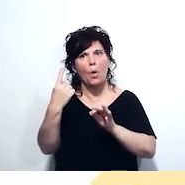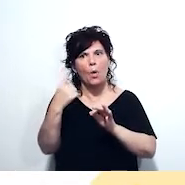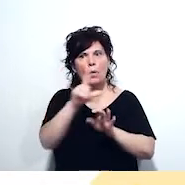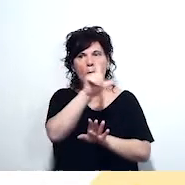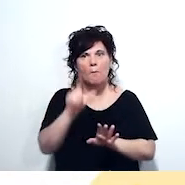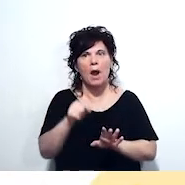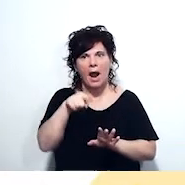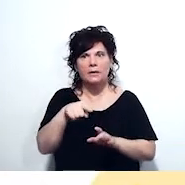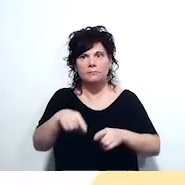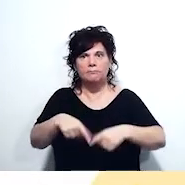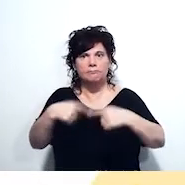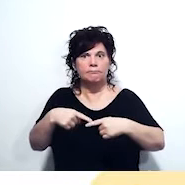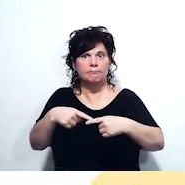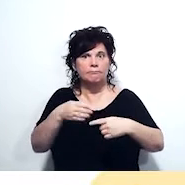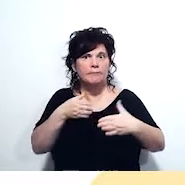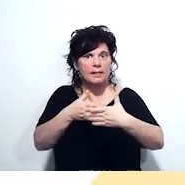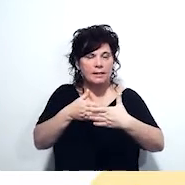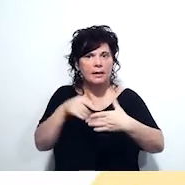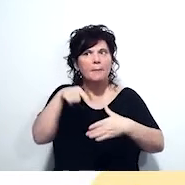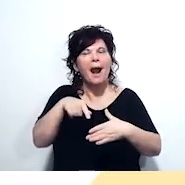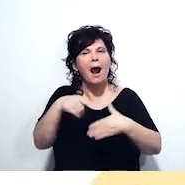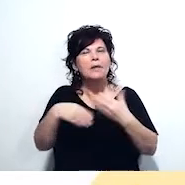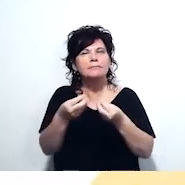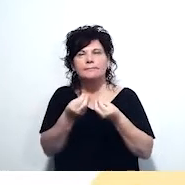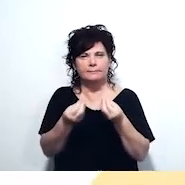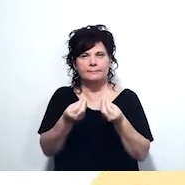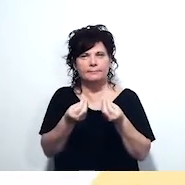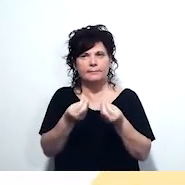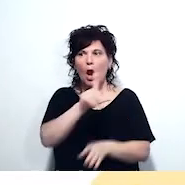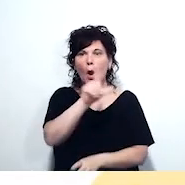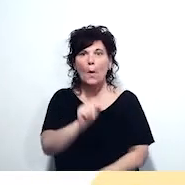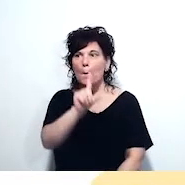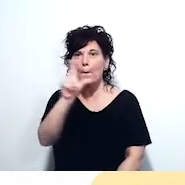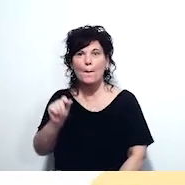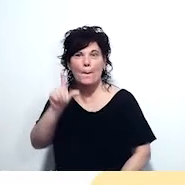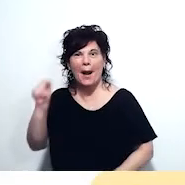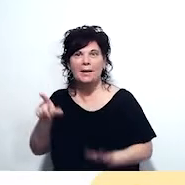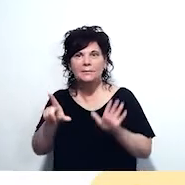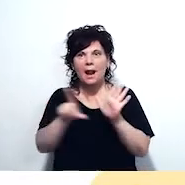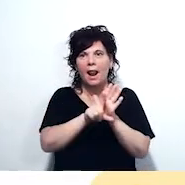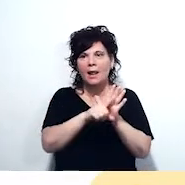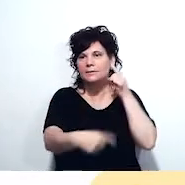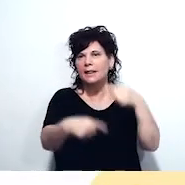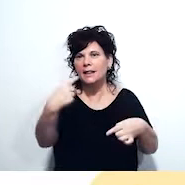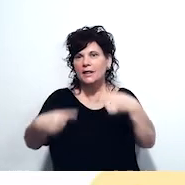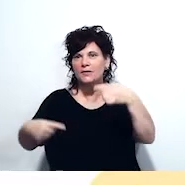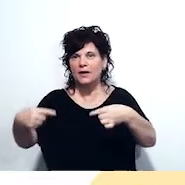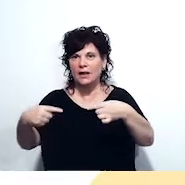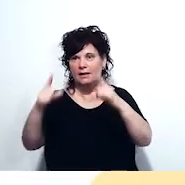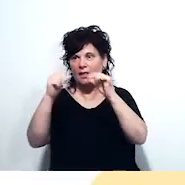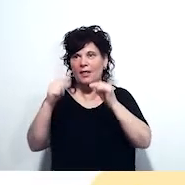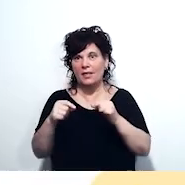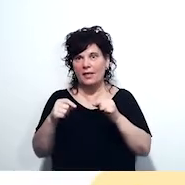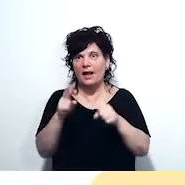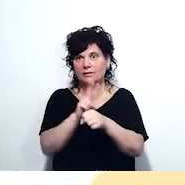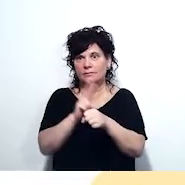la frontera de cada uno de los países. Lo que está pasando ahora es que los países van teniendo distintas leyes de protección de datos,